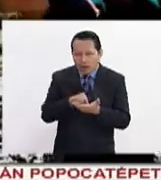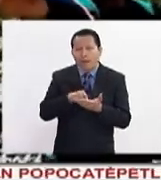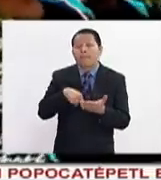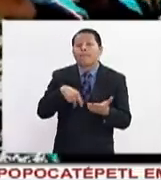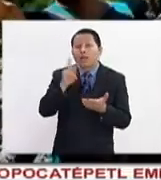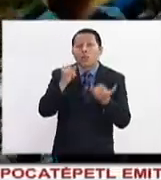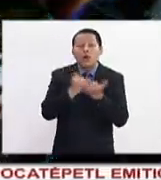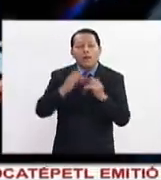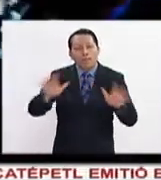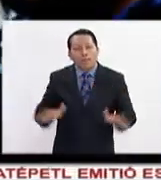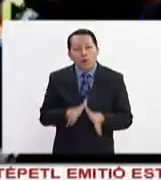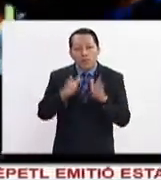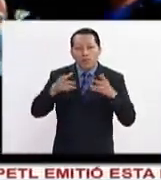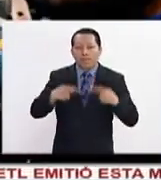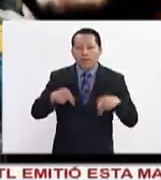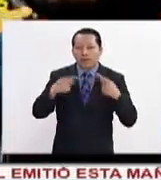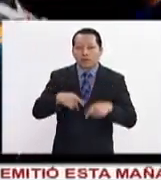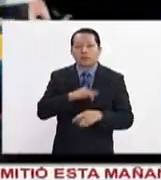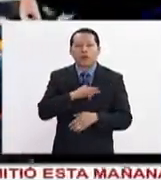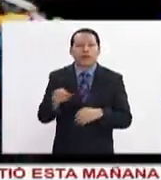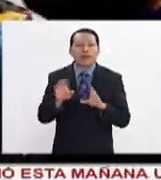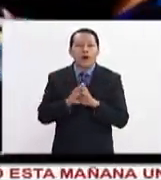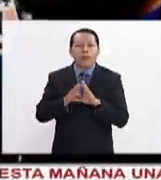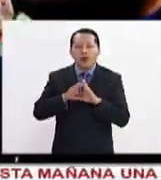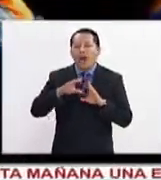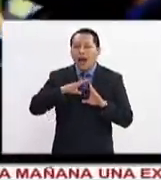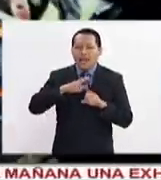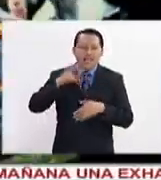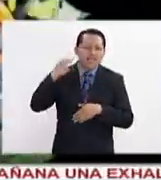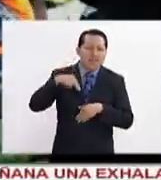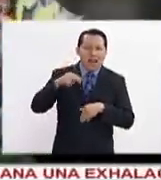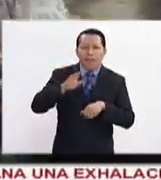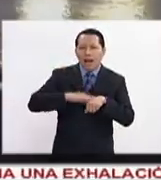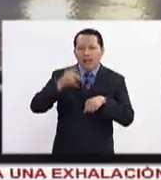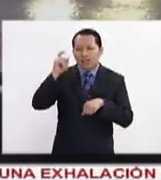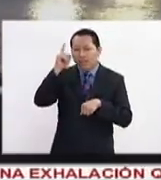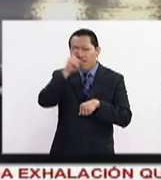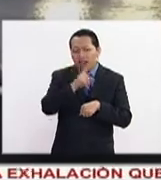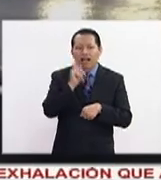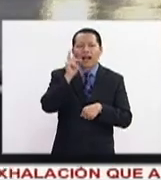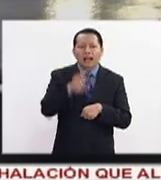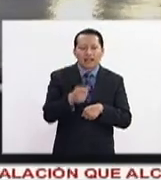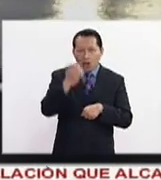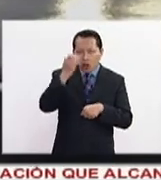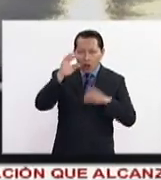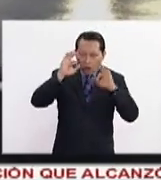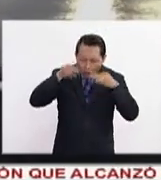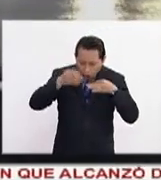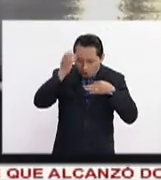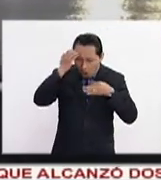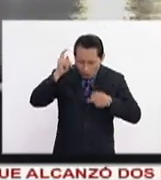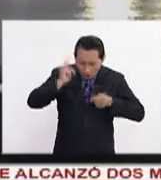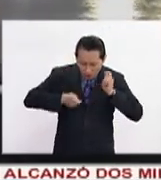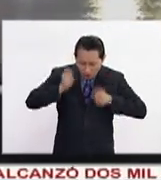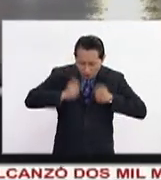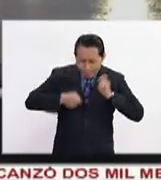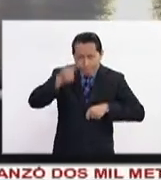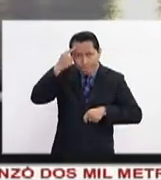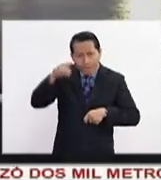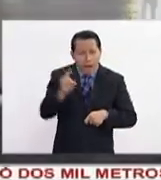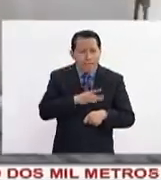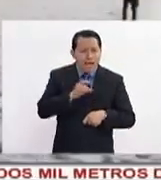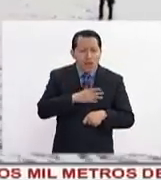también motiva a las personas a emprender quizá la travesía más difícil del ser humano, la del autoconocimiento, para dejar atrás los